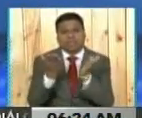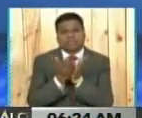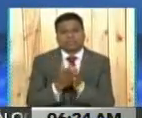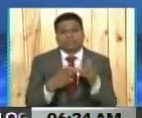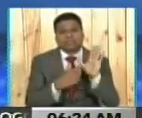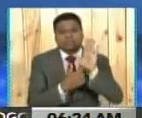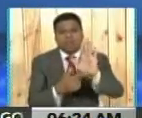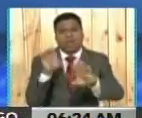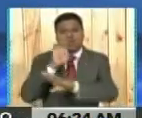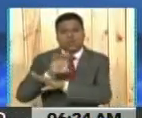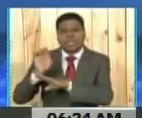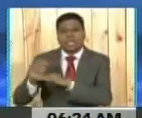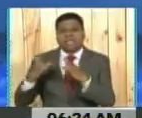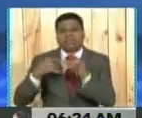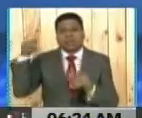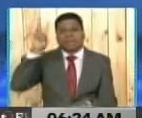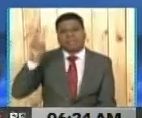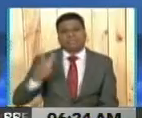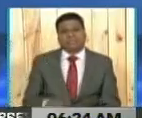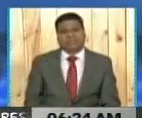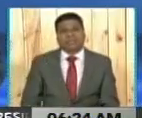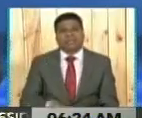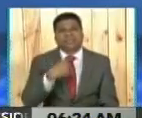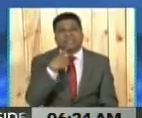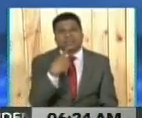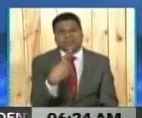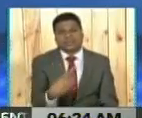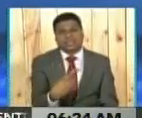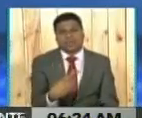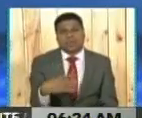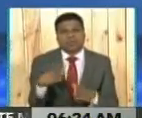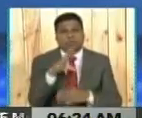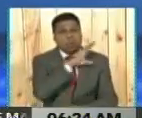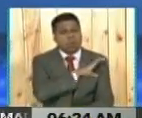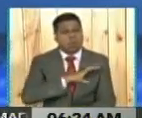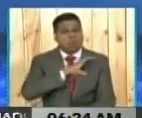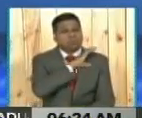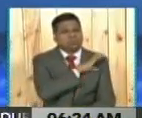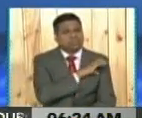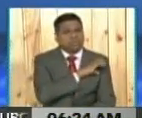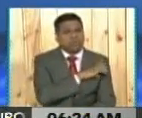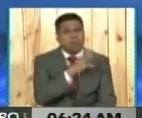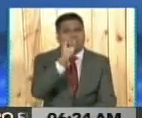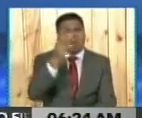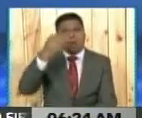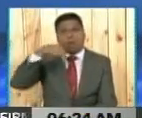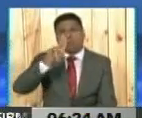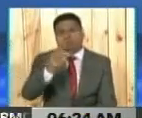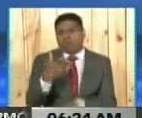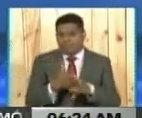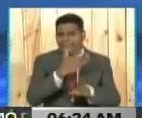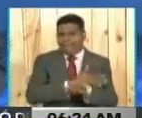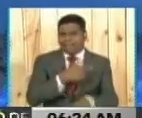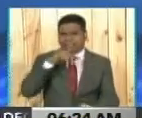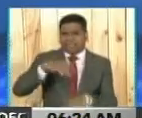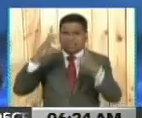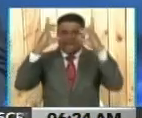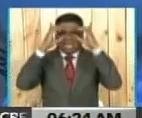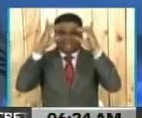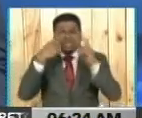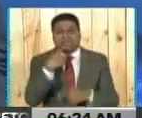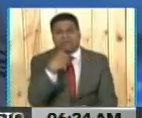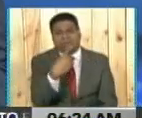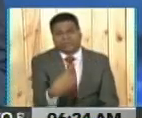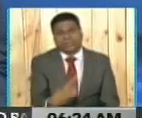fin de proteger a los venezolanos. Así lo expuso en el Consejo de Derechos Humanos de la Organización de las Naciones Unidas más temprano la canciller de la